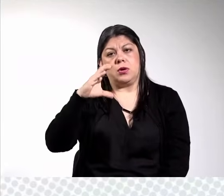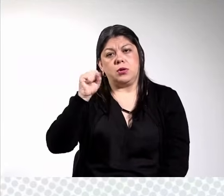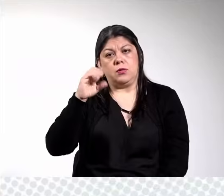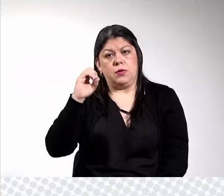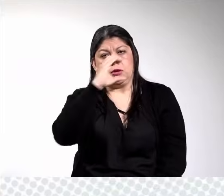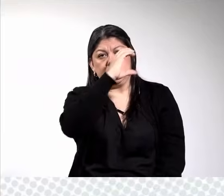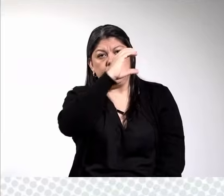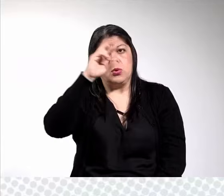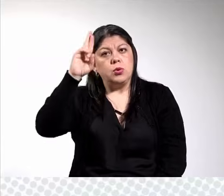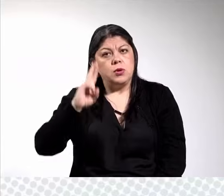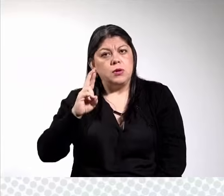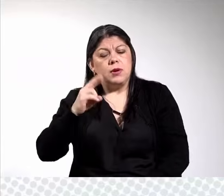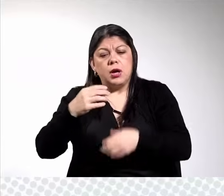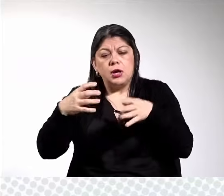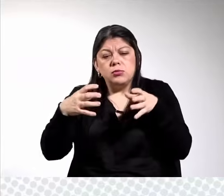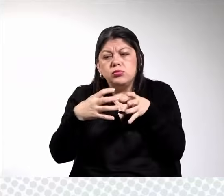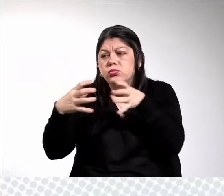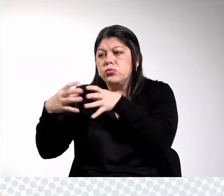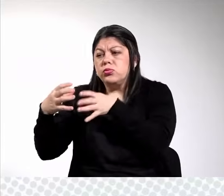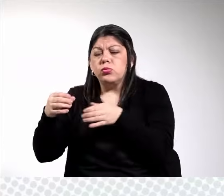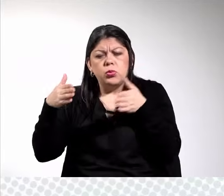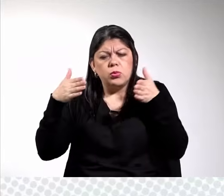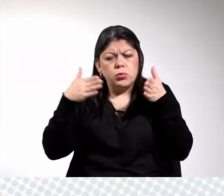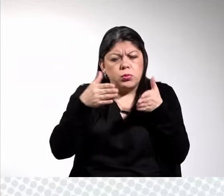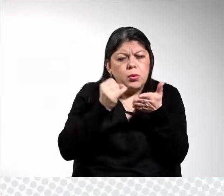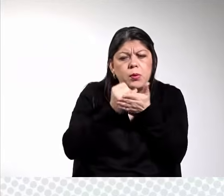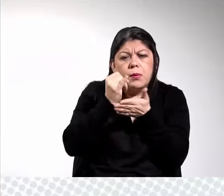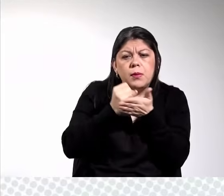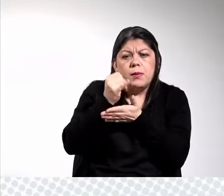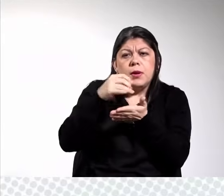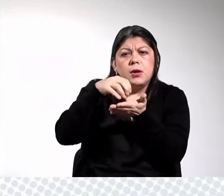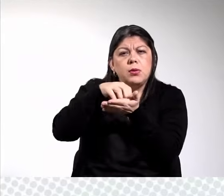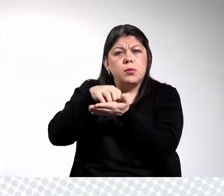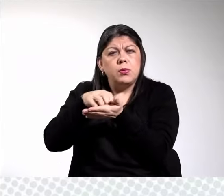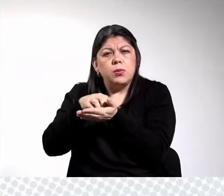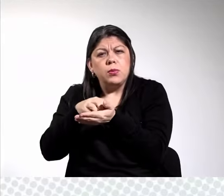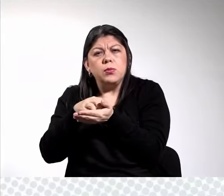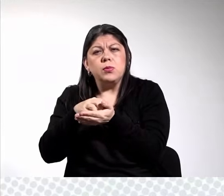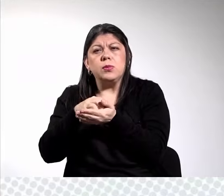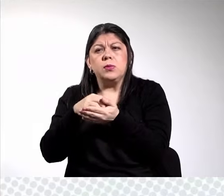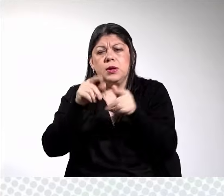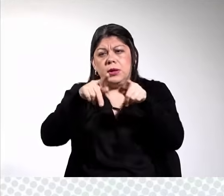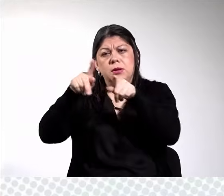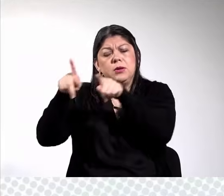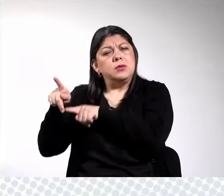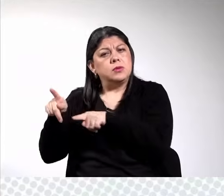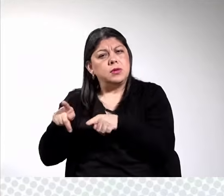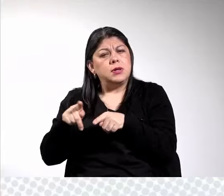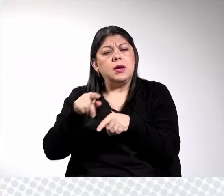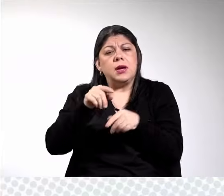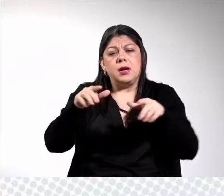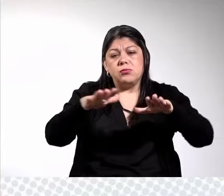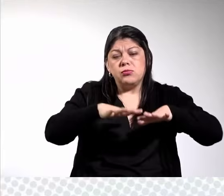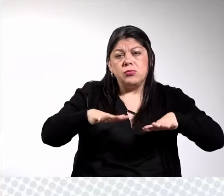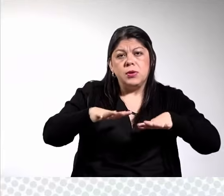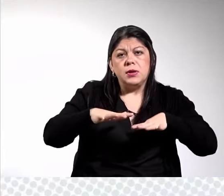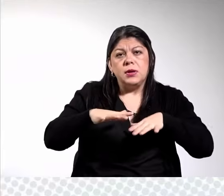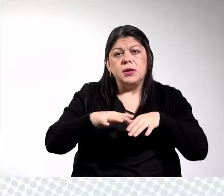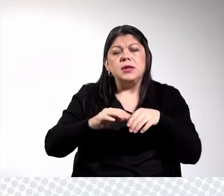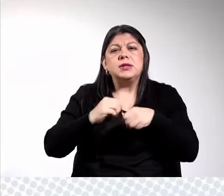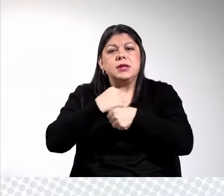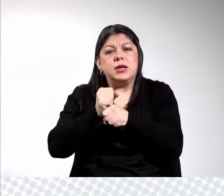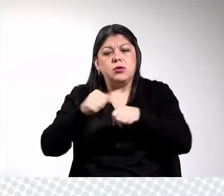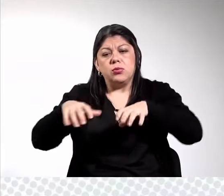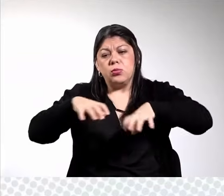Flaxo Costa Rica, se han hecho grupos focales en todo el país para conocer aquello que inquieta a la ciudadanía. Y con base en esto se creó